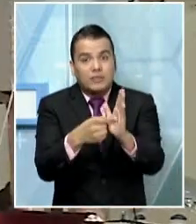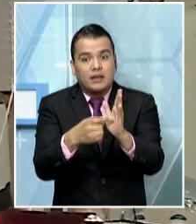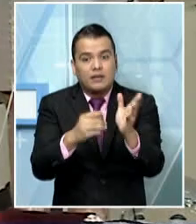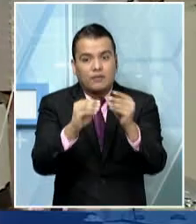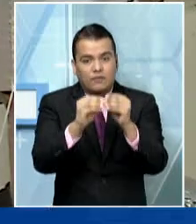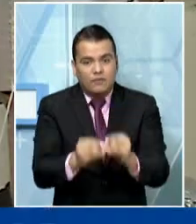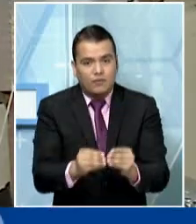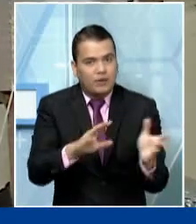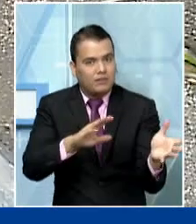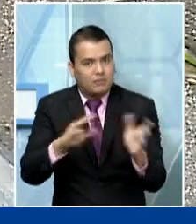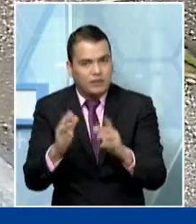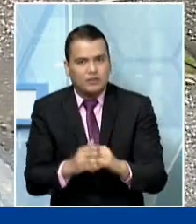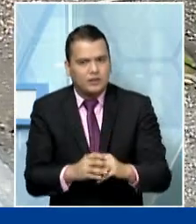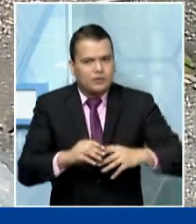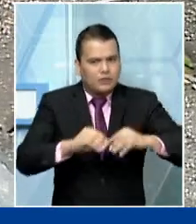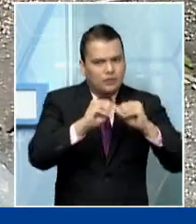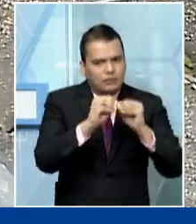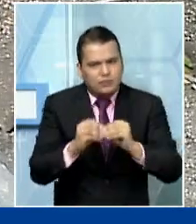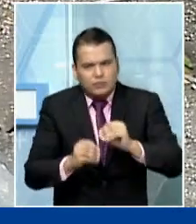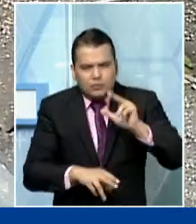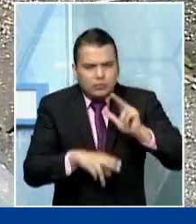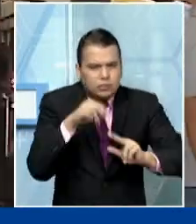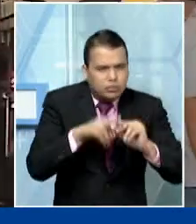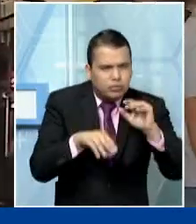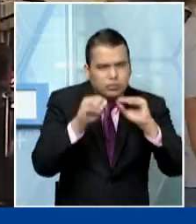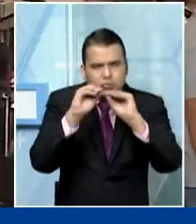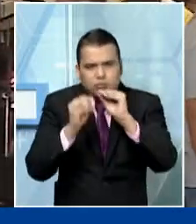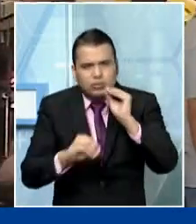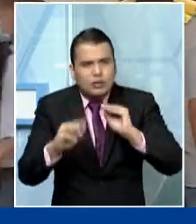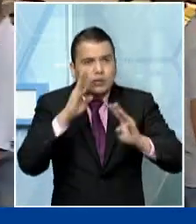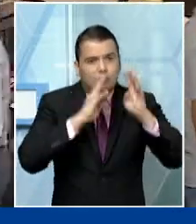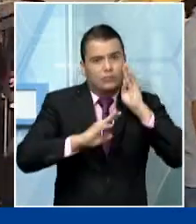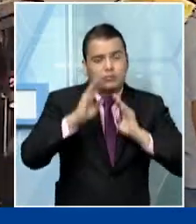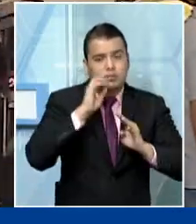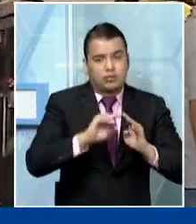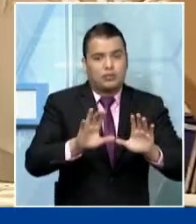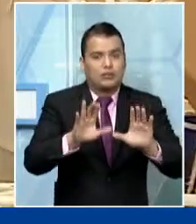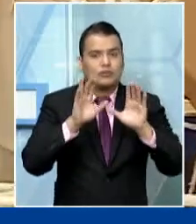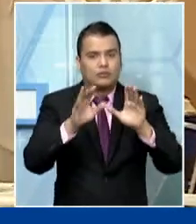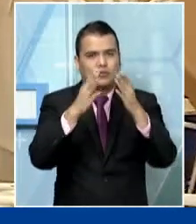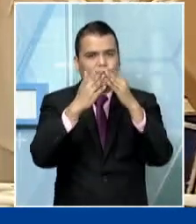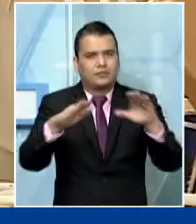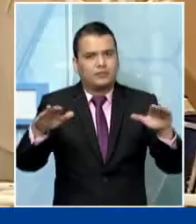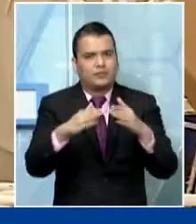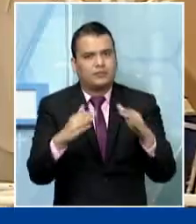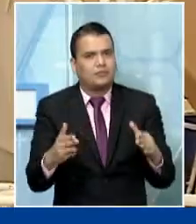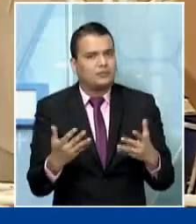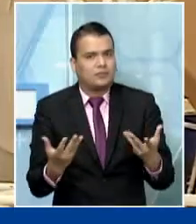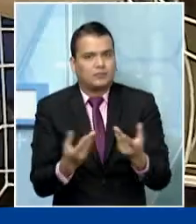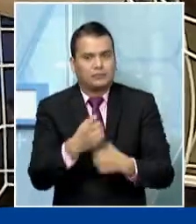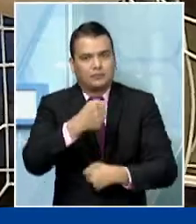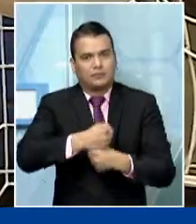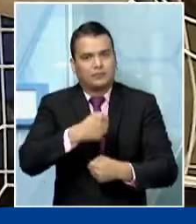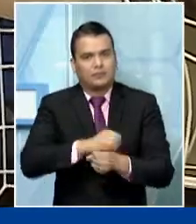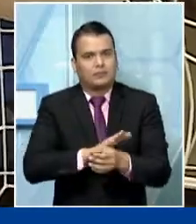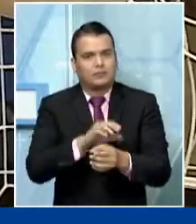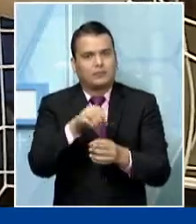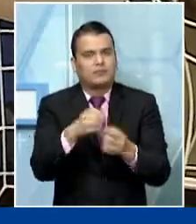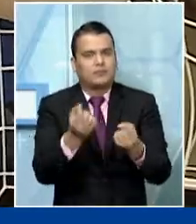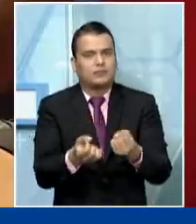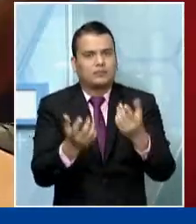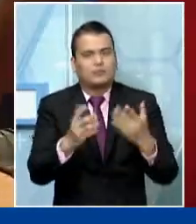la construcción, diseño y arreglo de las figuras protagonistas de este espectáculo navideño, más de 520 personas